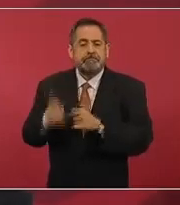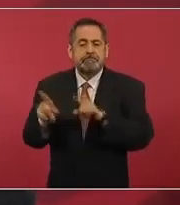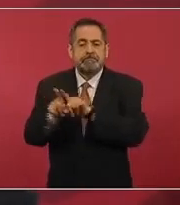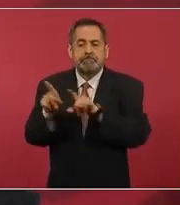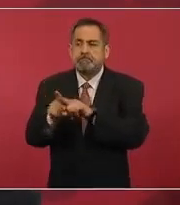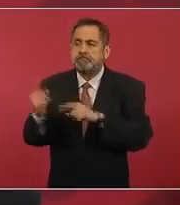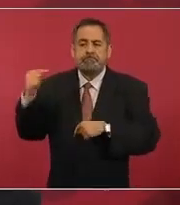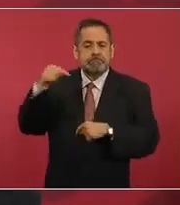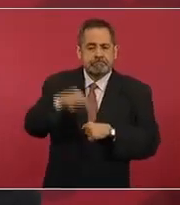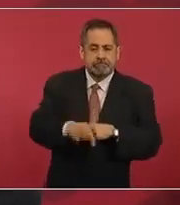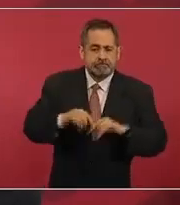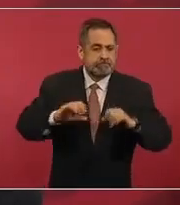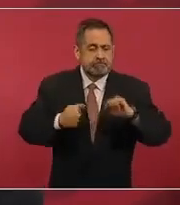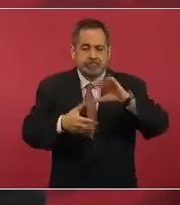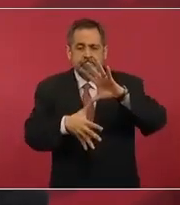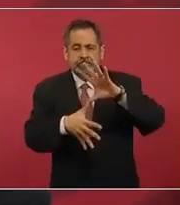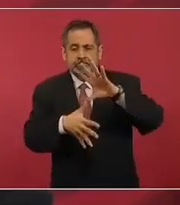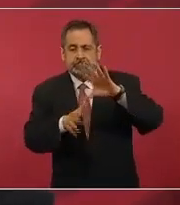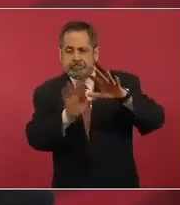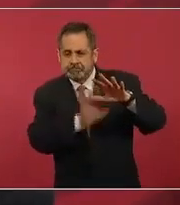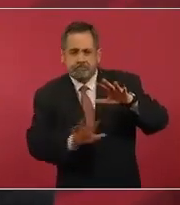continente americano.